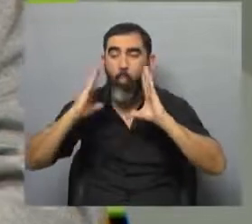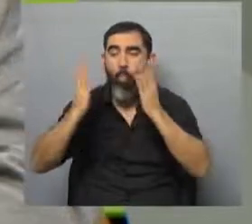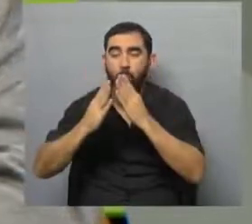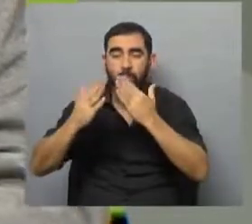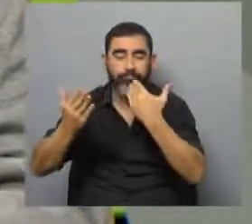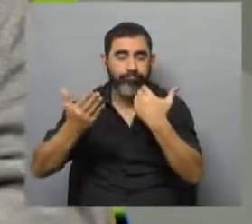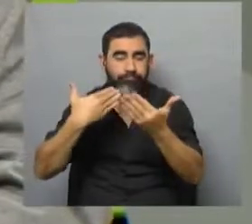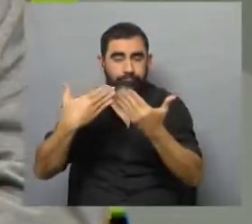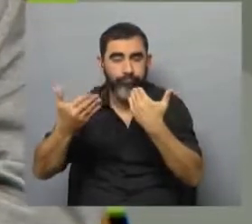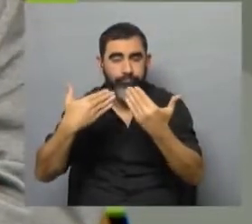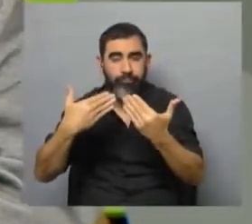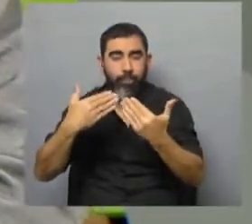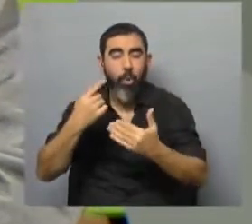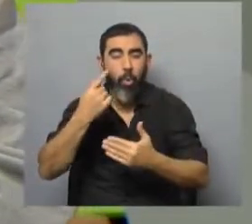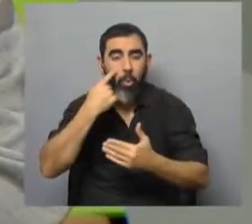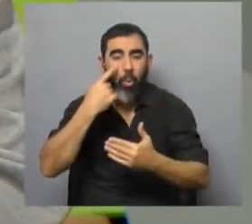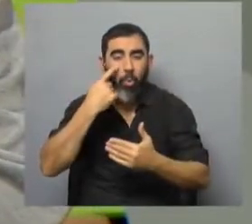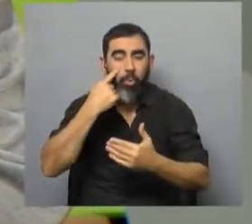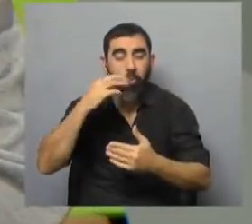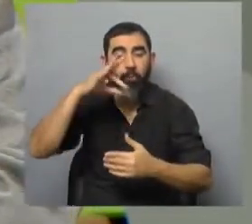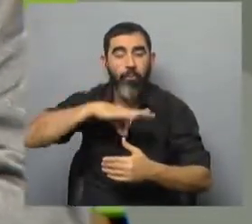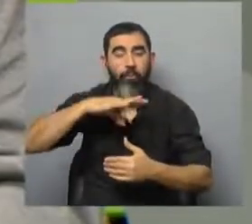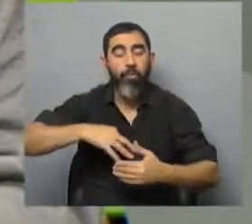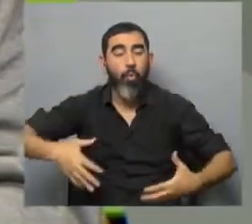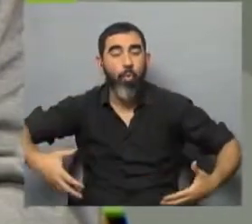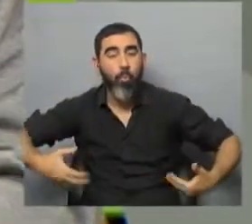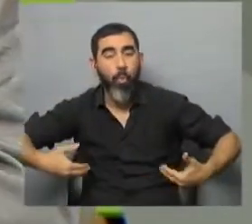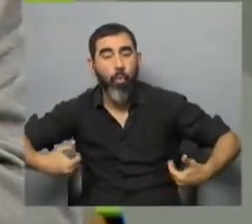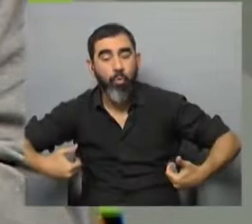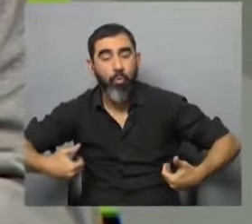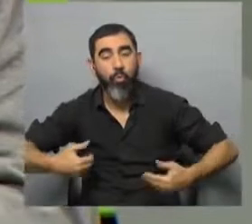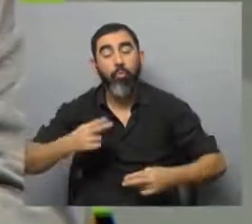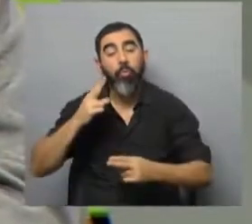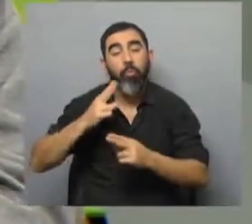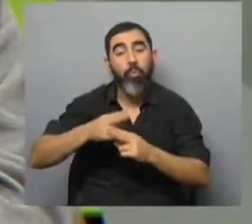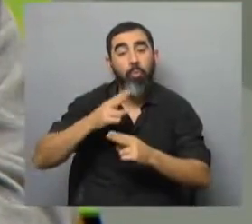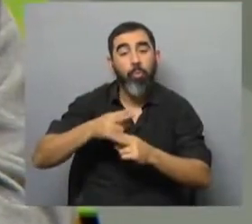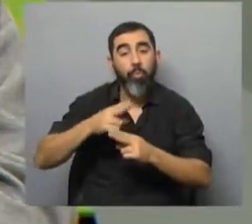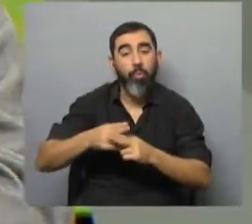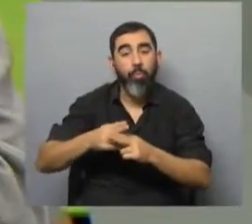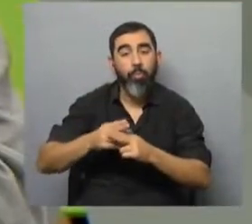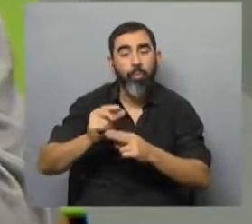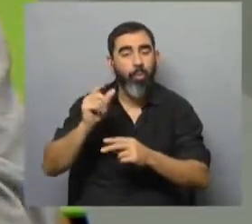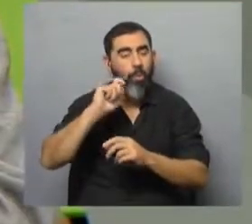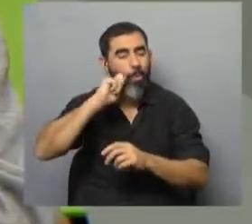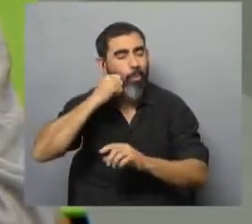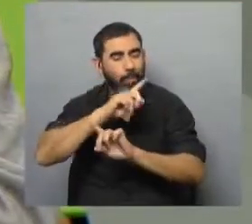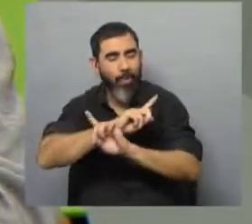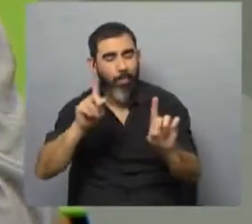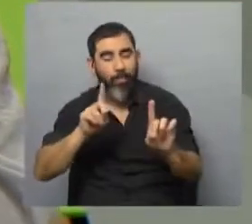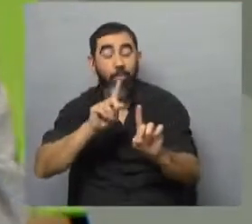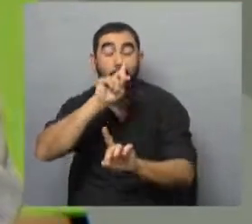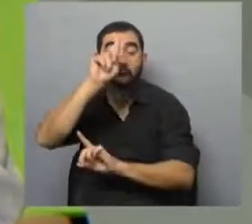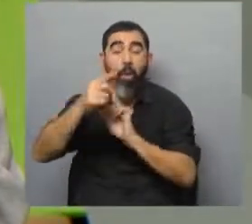tiempo, la conocida popularmente como viruela del mono, un nombre que en lo personal considero poco feliz porque muchos están